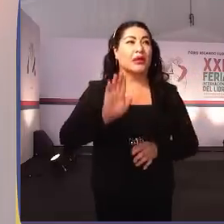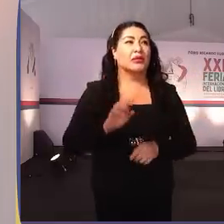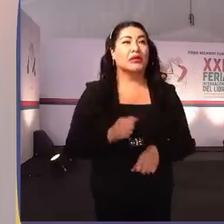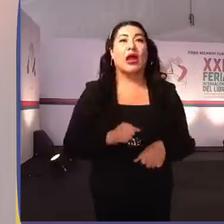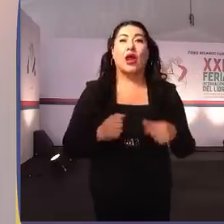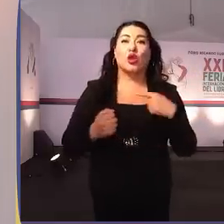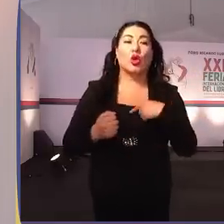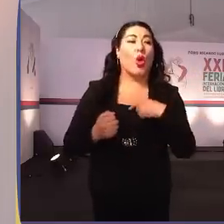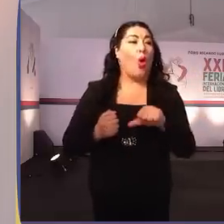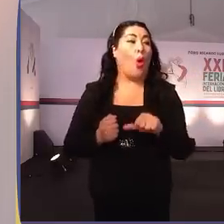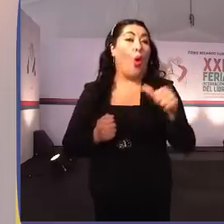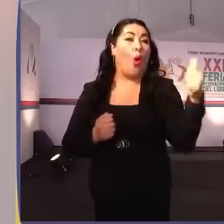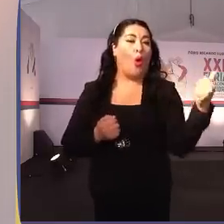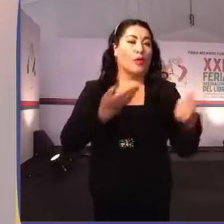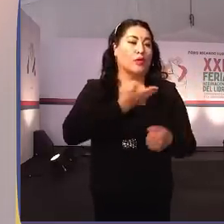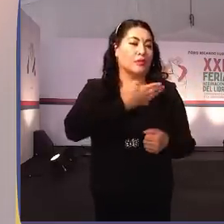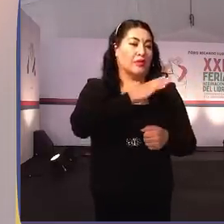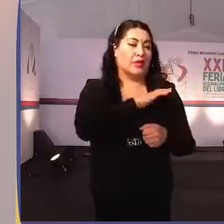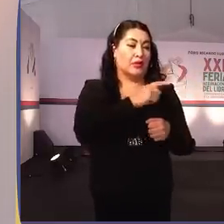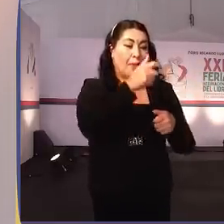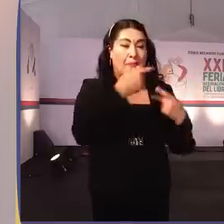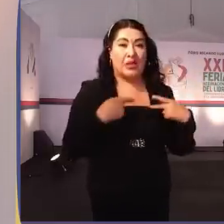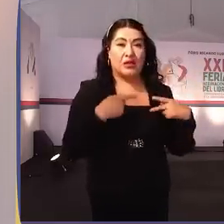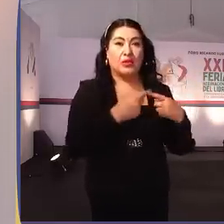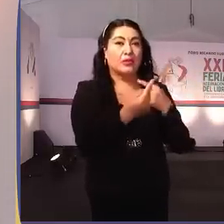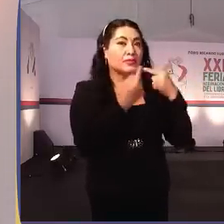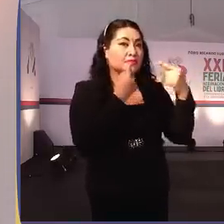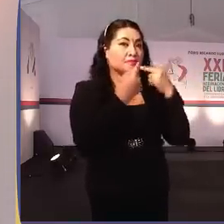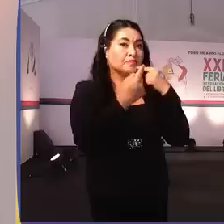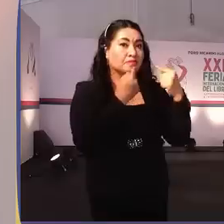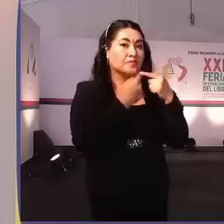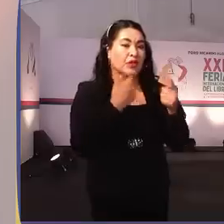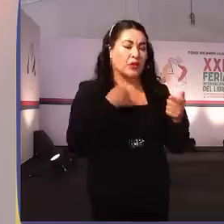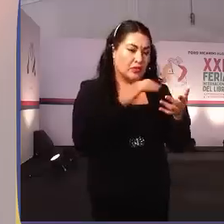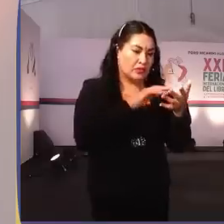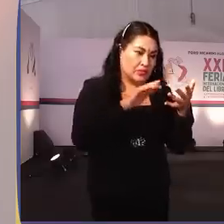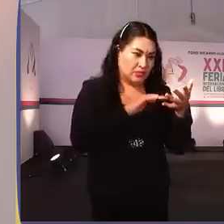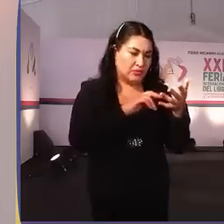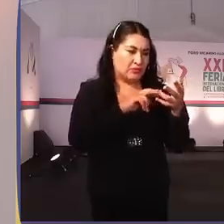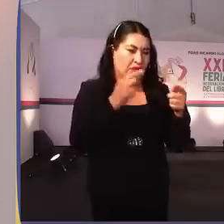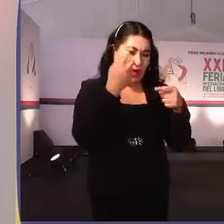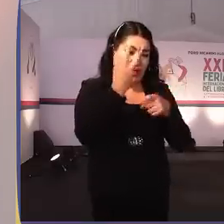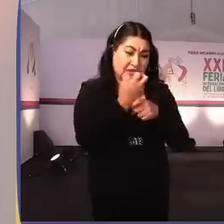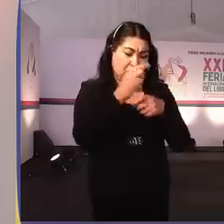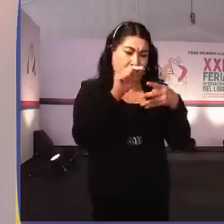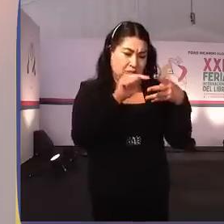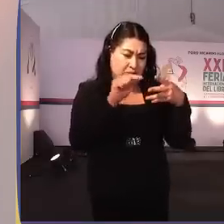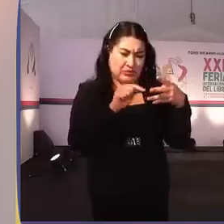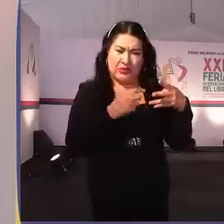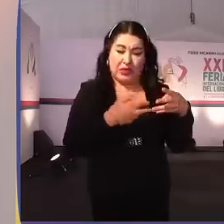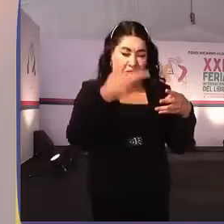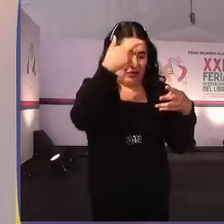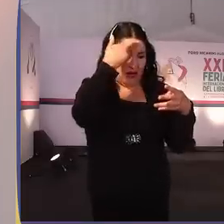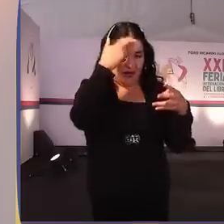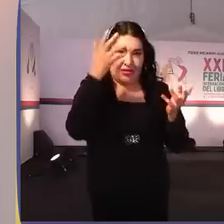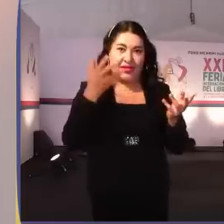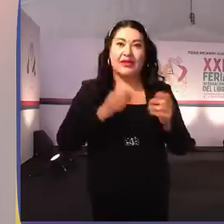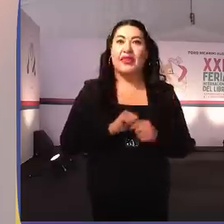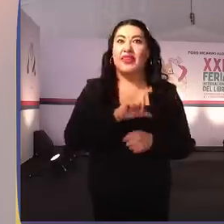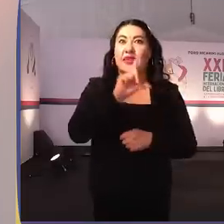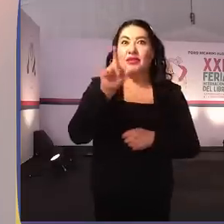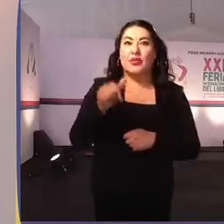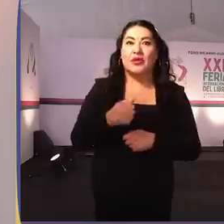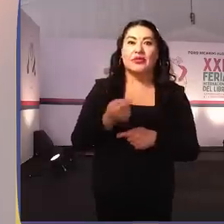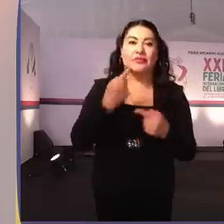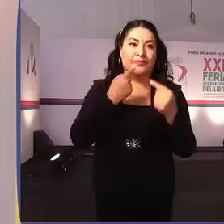español y no pasaba de la segunda línea. Dejen que me acuerde, bueno, si me acordé después, de este diálogo